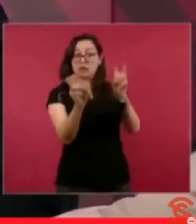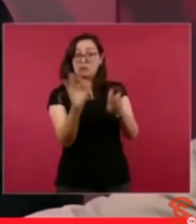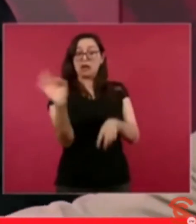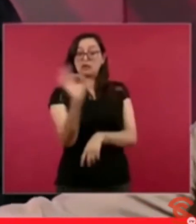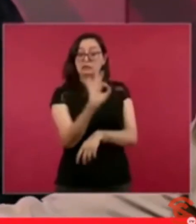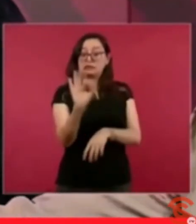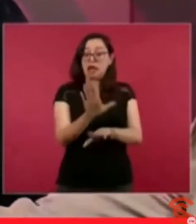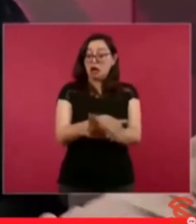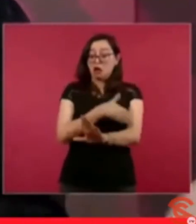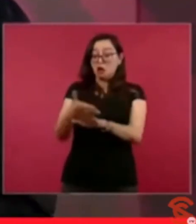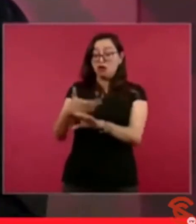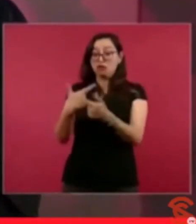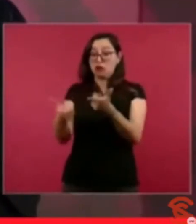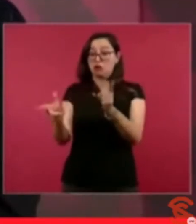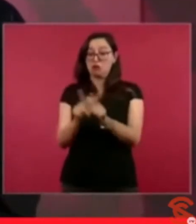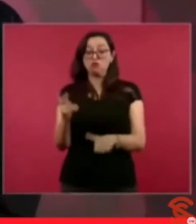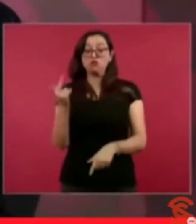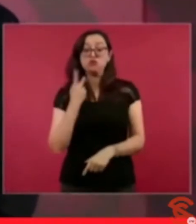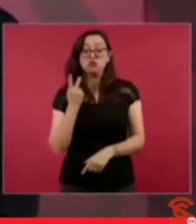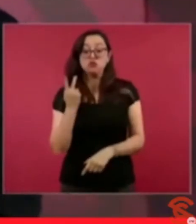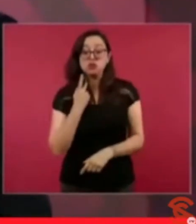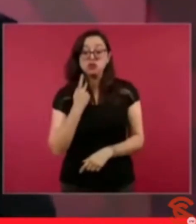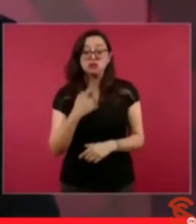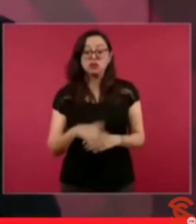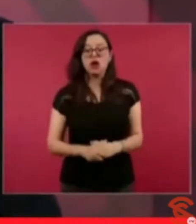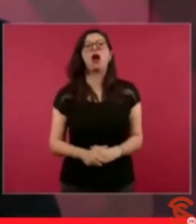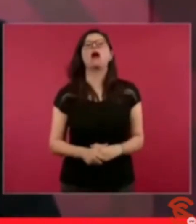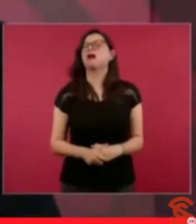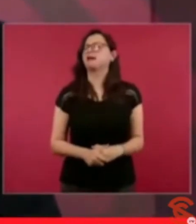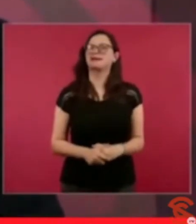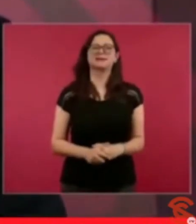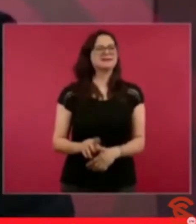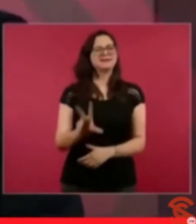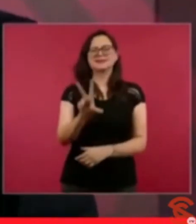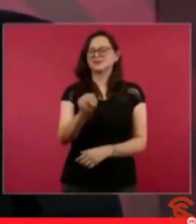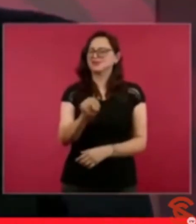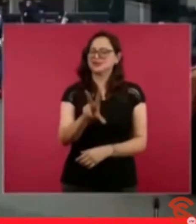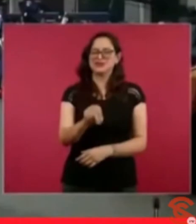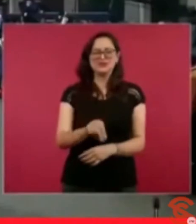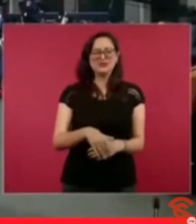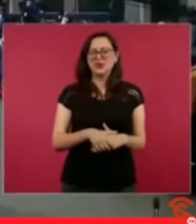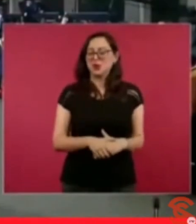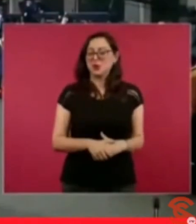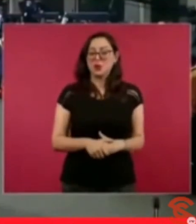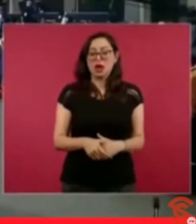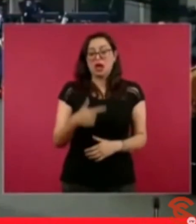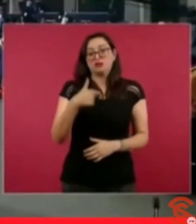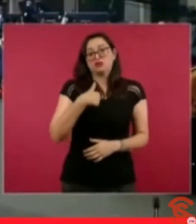Y sentarme en el banquillo de los acusados con un